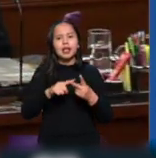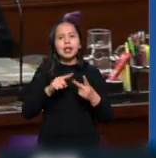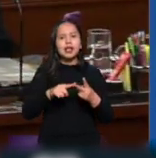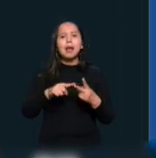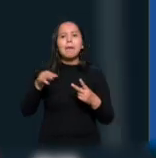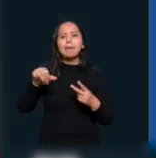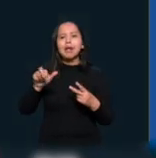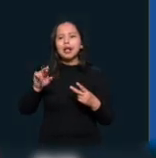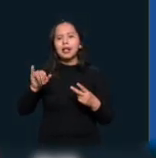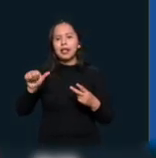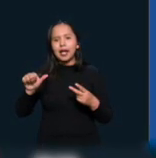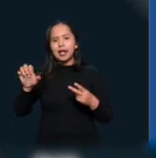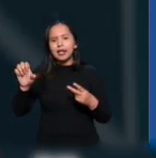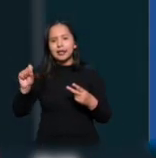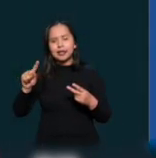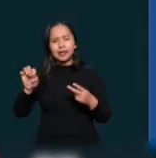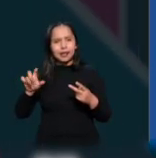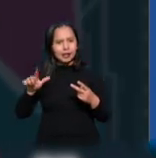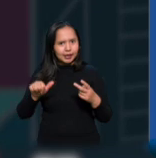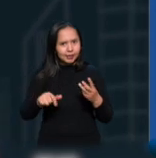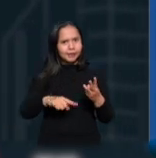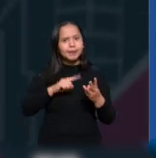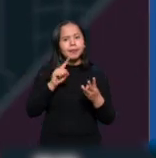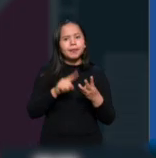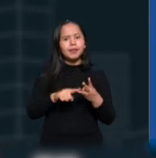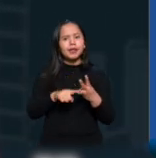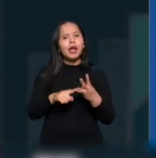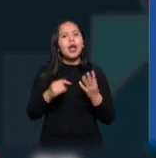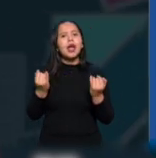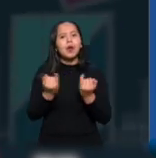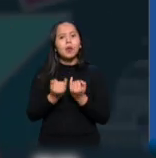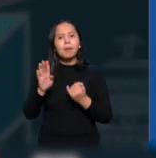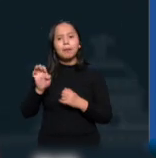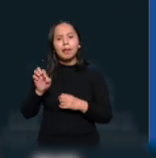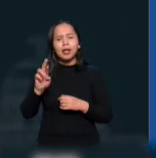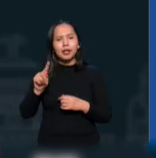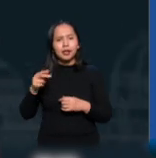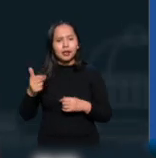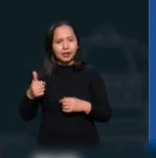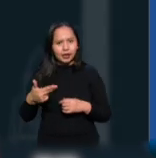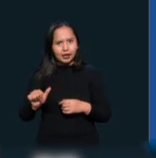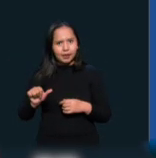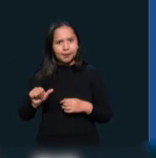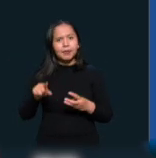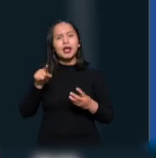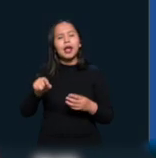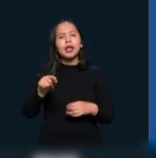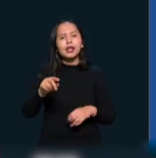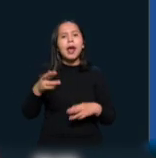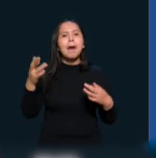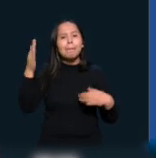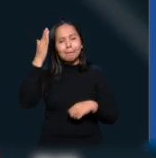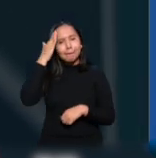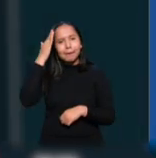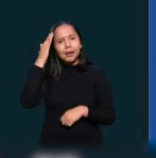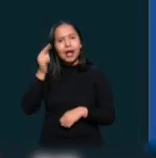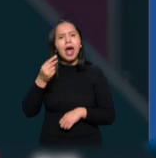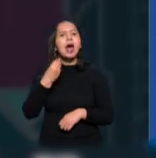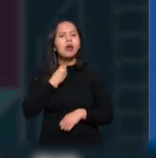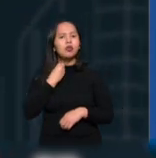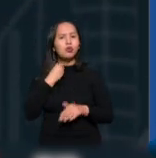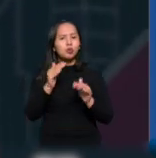González, exconsejera jurídica de la presidencia de López Obrador, así como Berta Galeana Cisneros, presidenta de la Asociación Nacional de